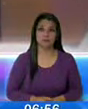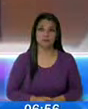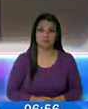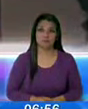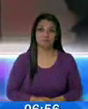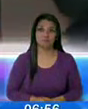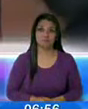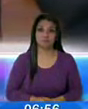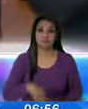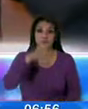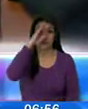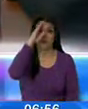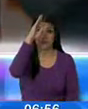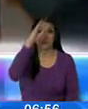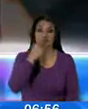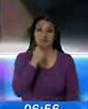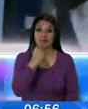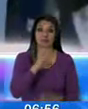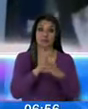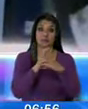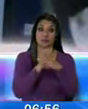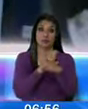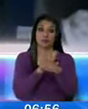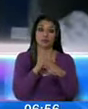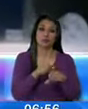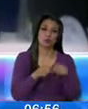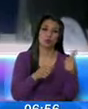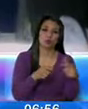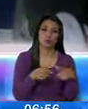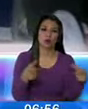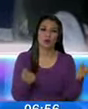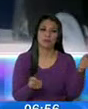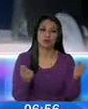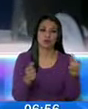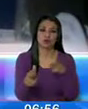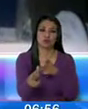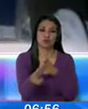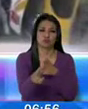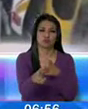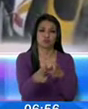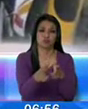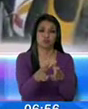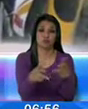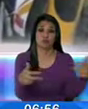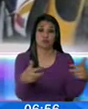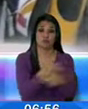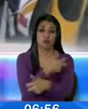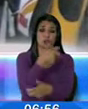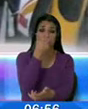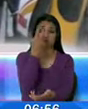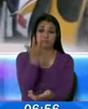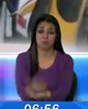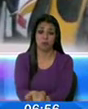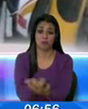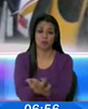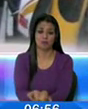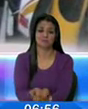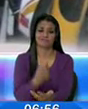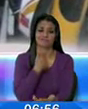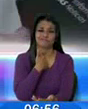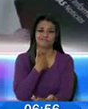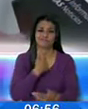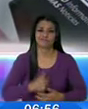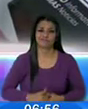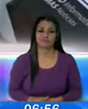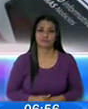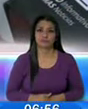Según la policía y los pasajeros, el bus fue rozado por un camión que venía en sentido contrario, provocando el volcamiento de este y ocasionando la tragedia. Era